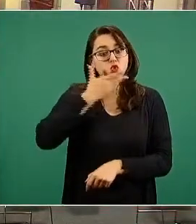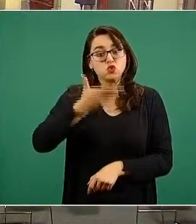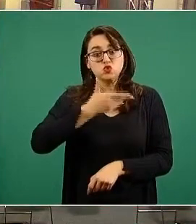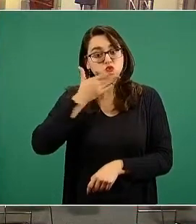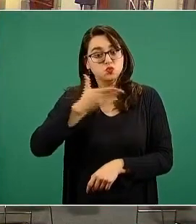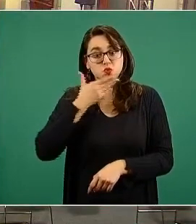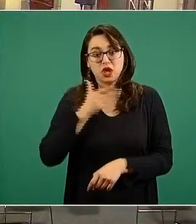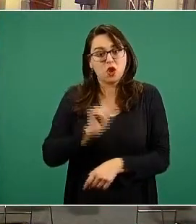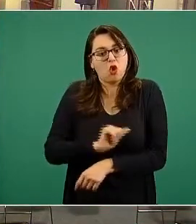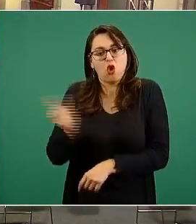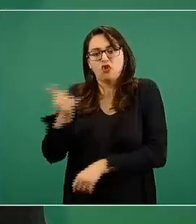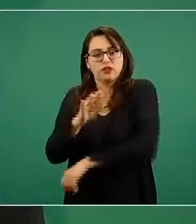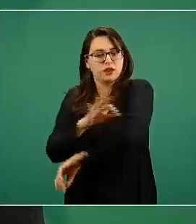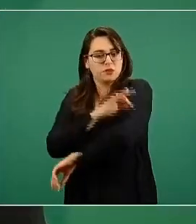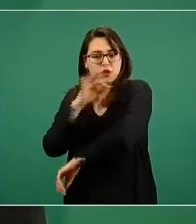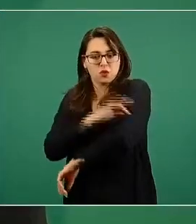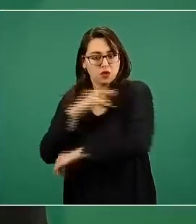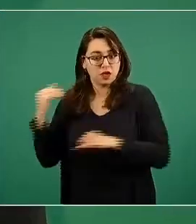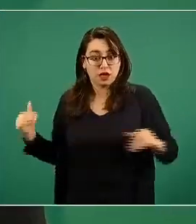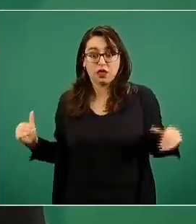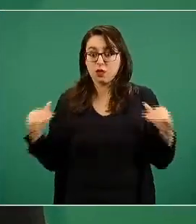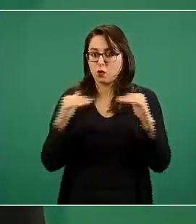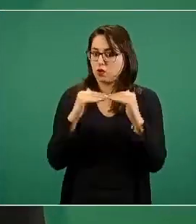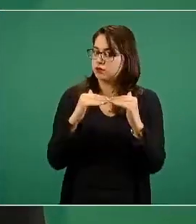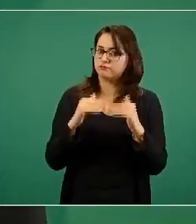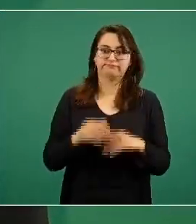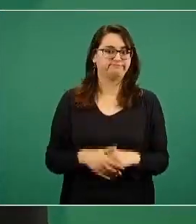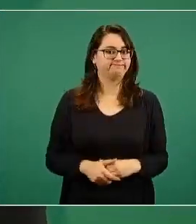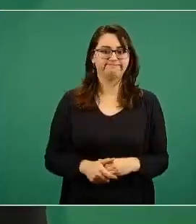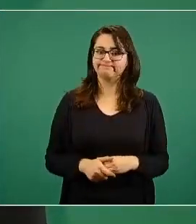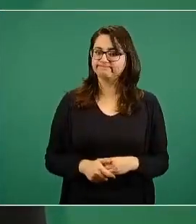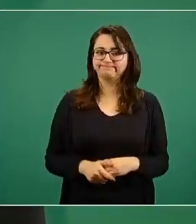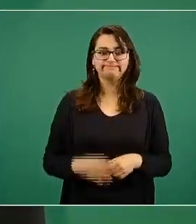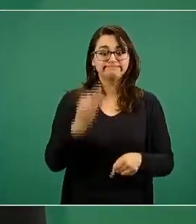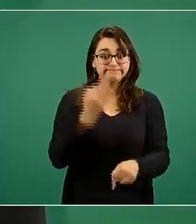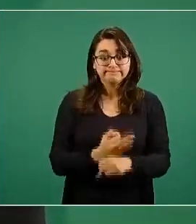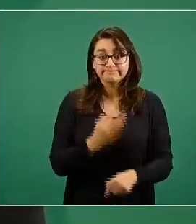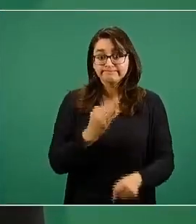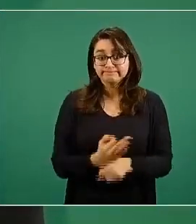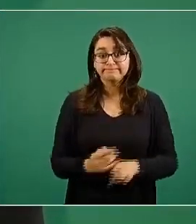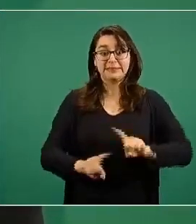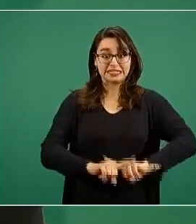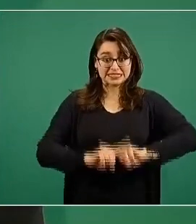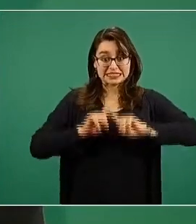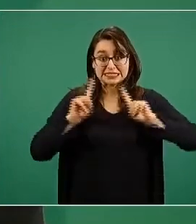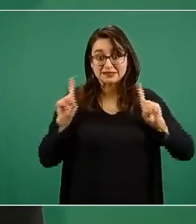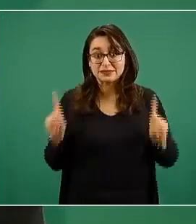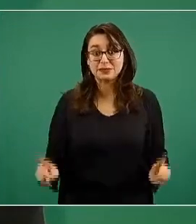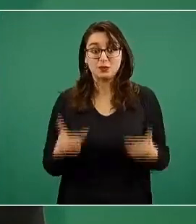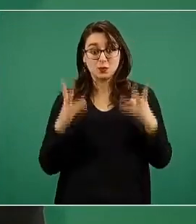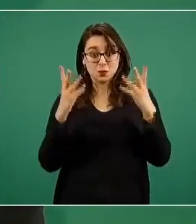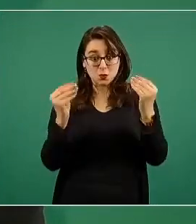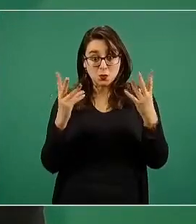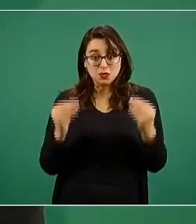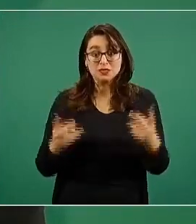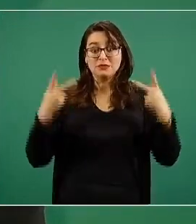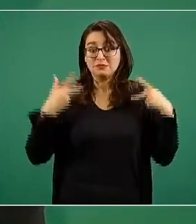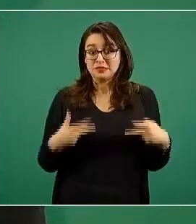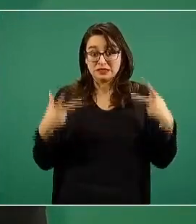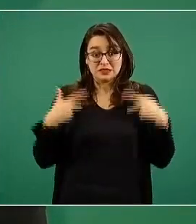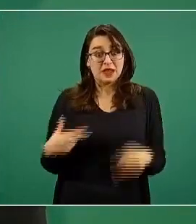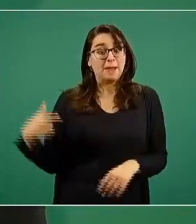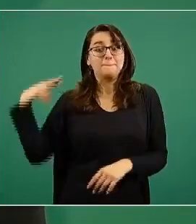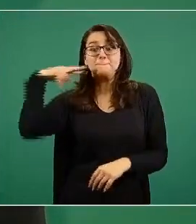programa de vacunación universal, por las necesidades, la cantidad de personas que se van a inmunizar en tan poco